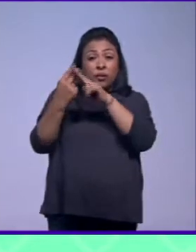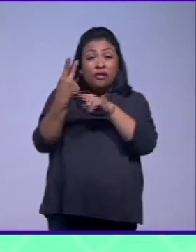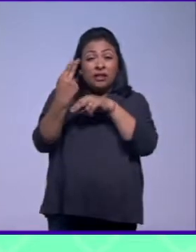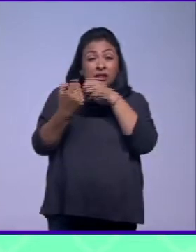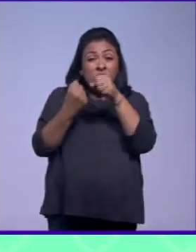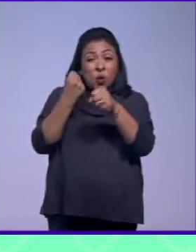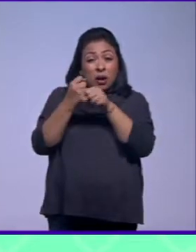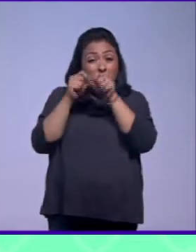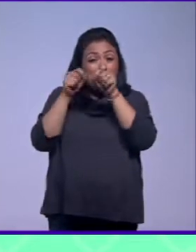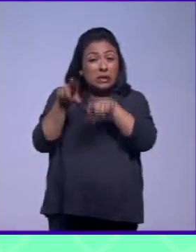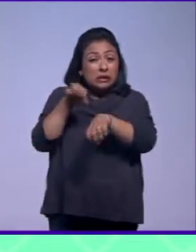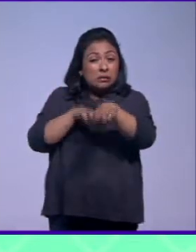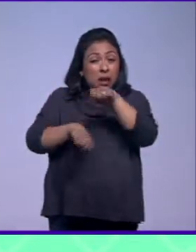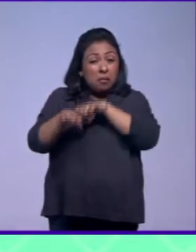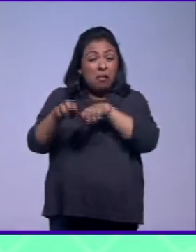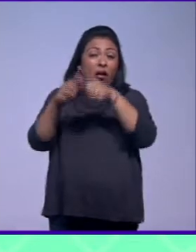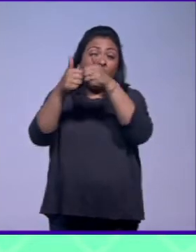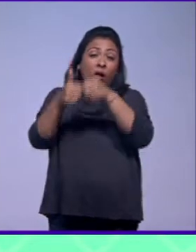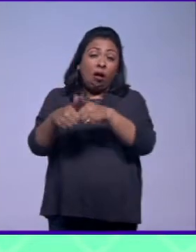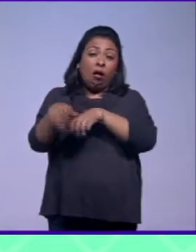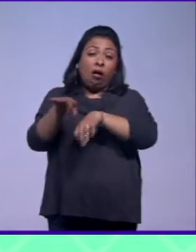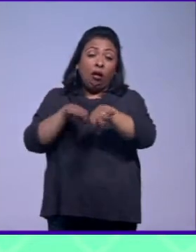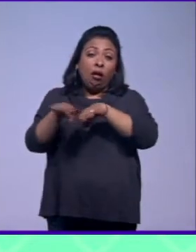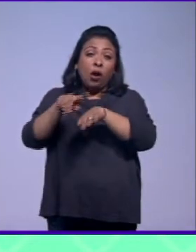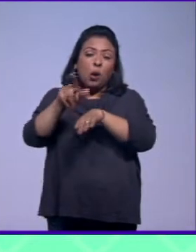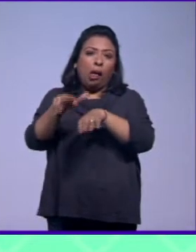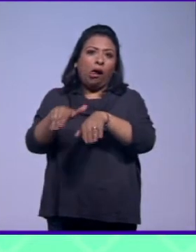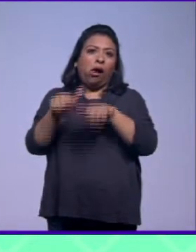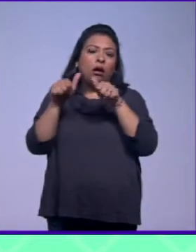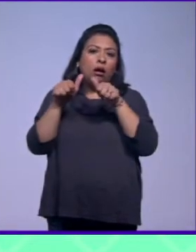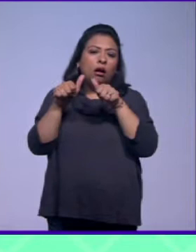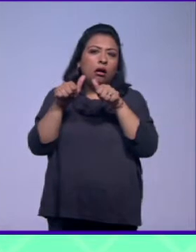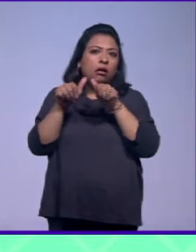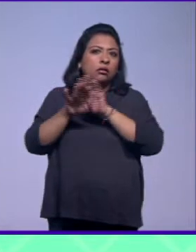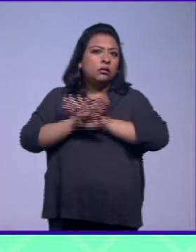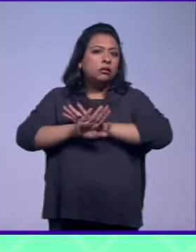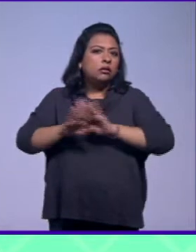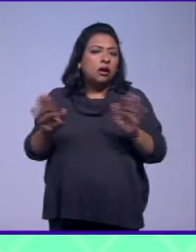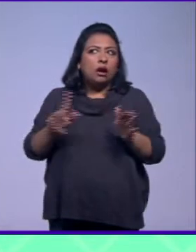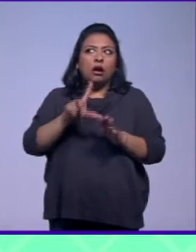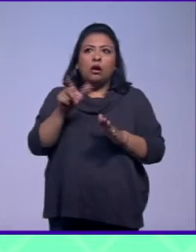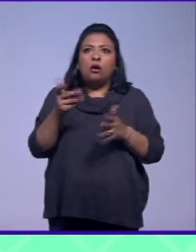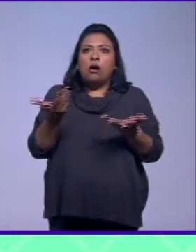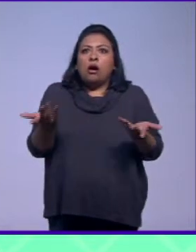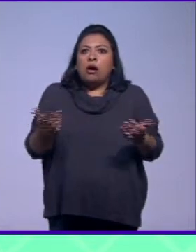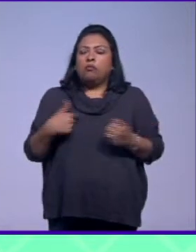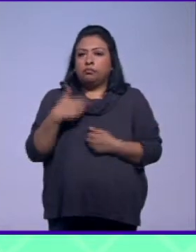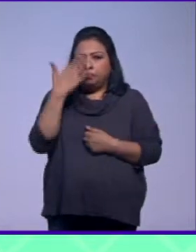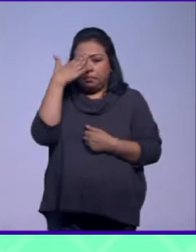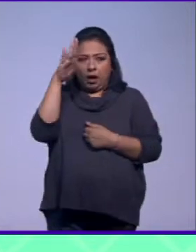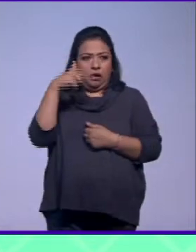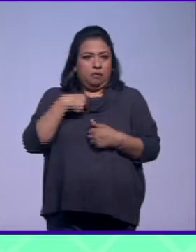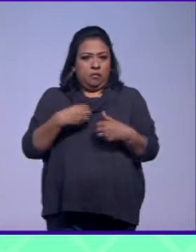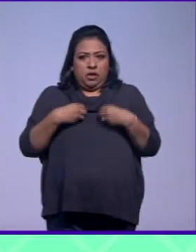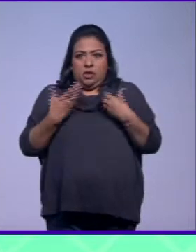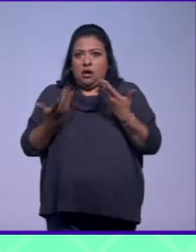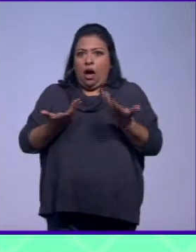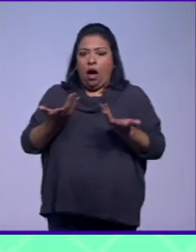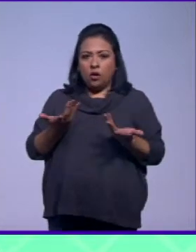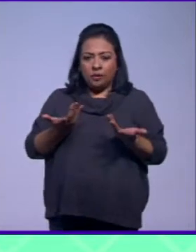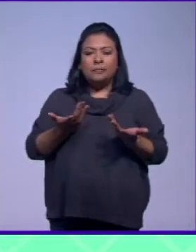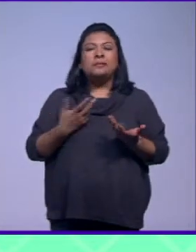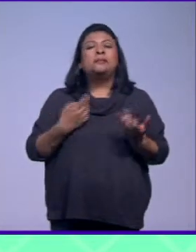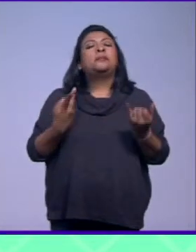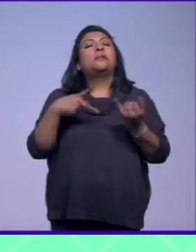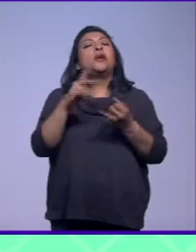una en esa compañía y de pronto dice y ahora qué hago con mi vida pero también